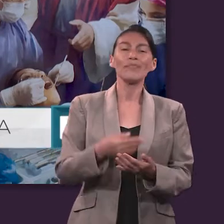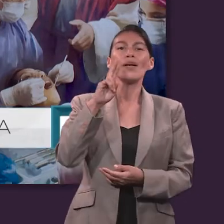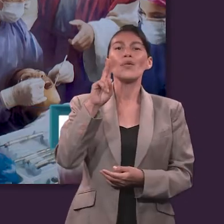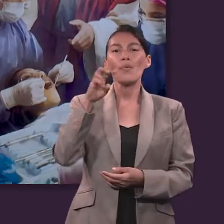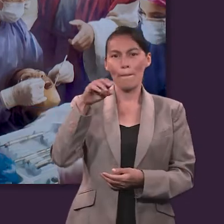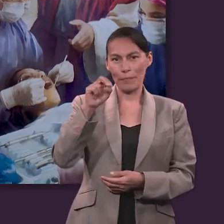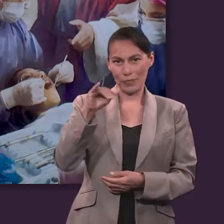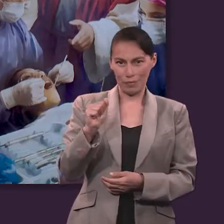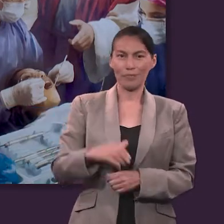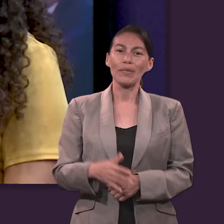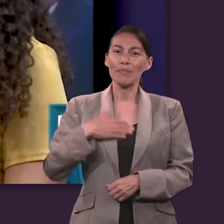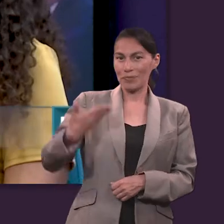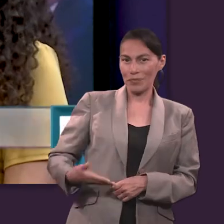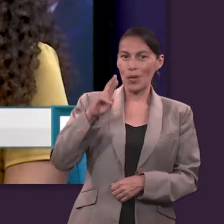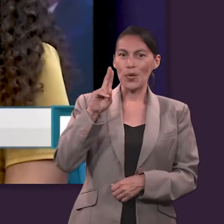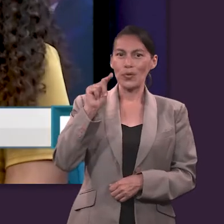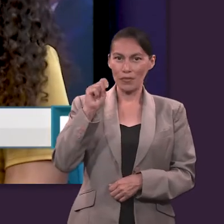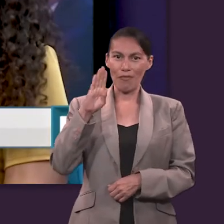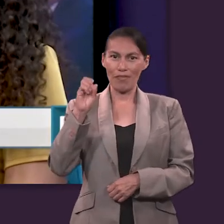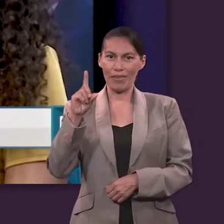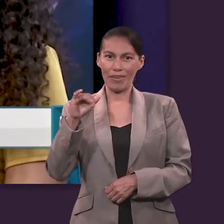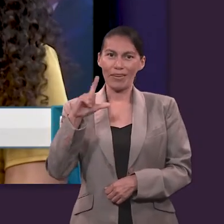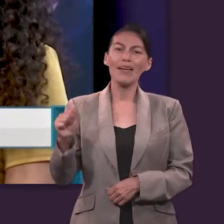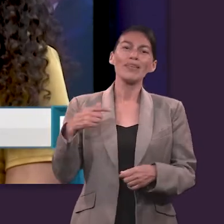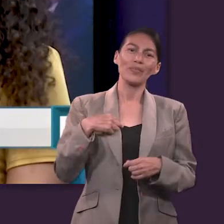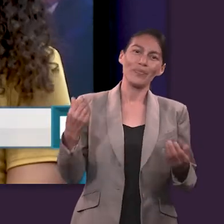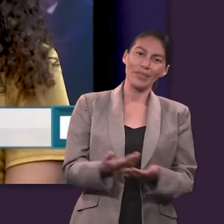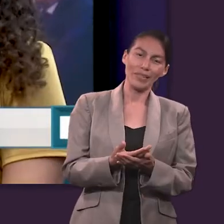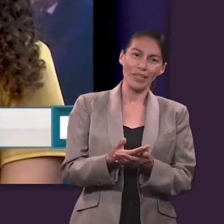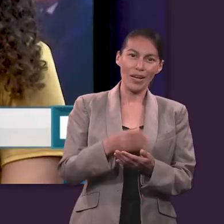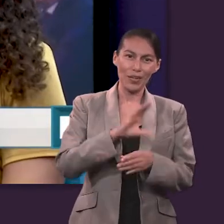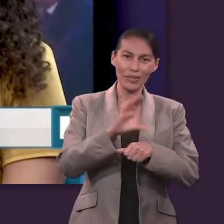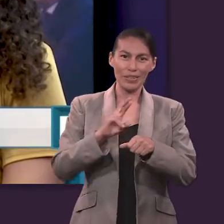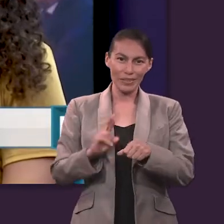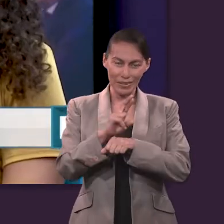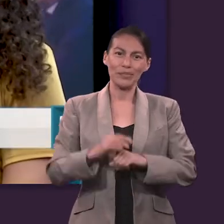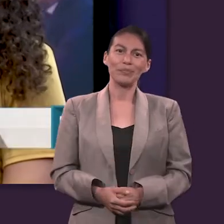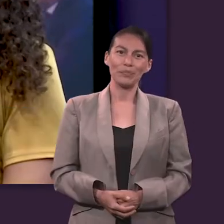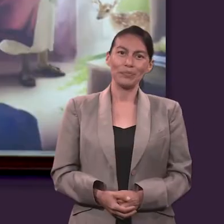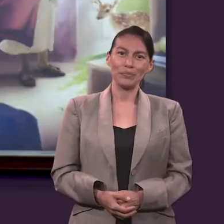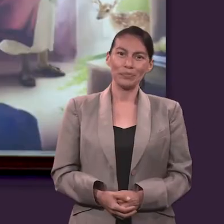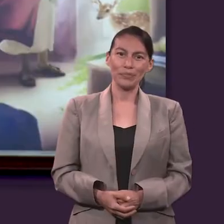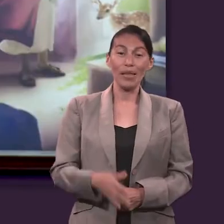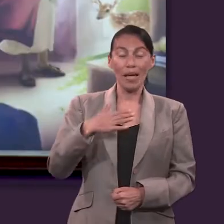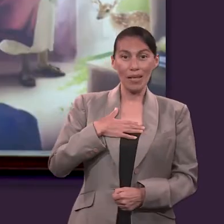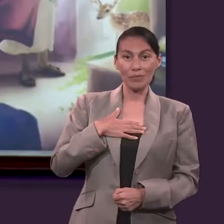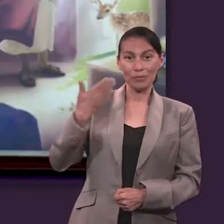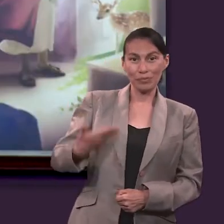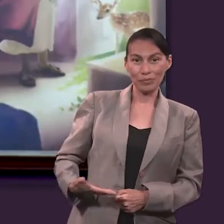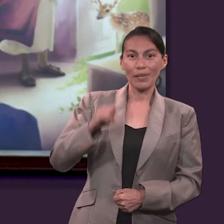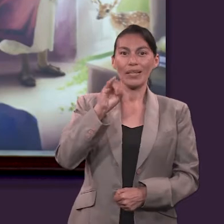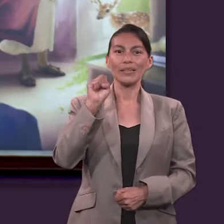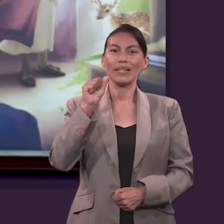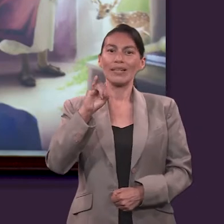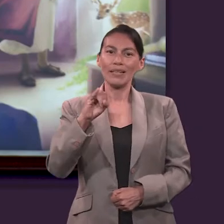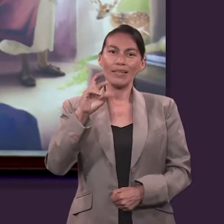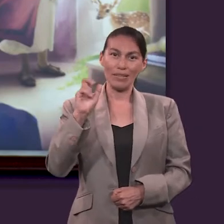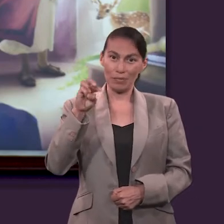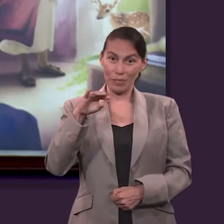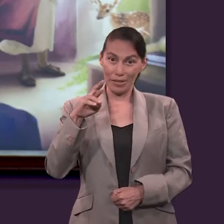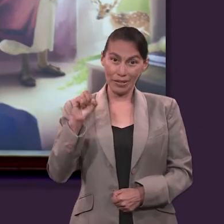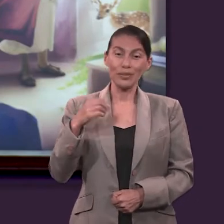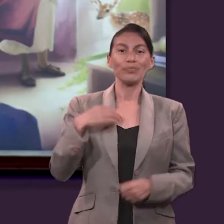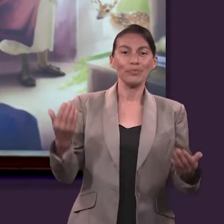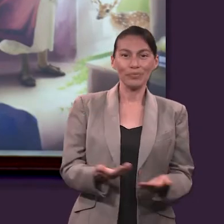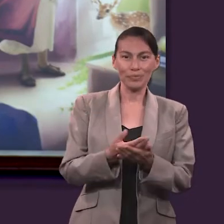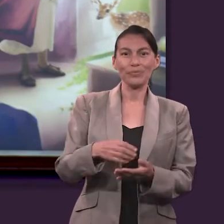el país de Rumania. Mi nombre es Ruth Badilla y soy de Costa Rica. Yo soy Isaías Ramírez, nací y